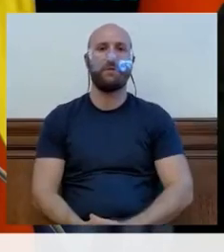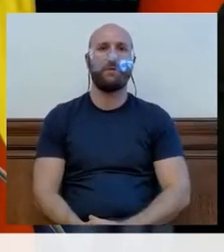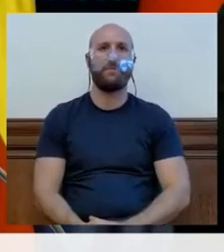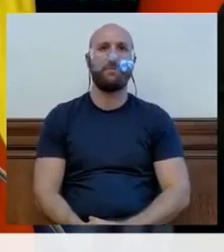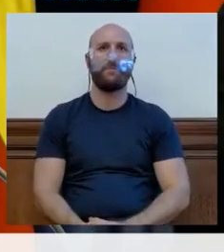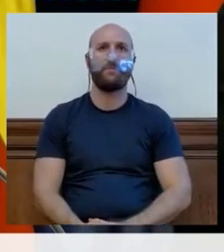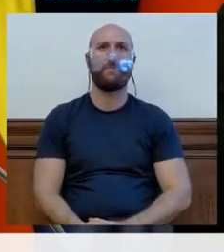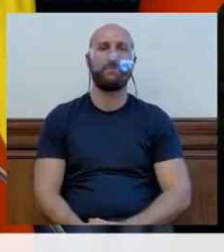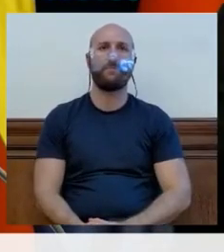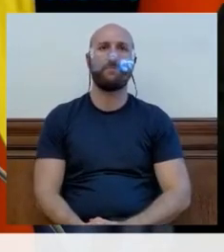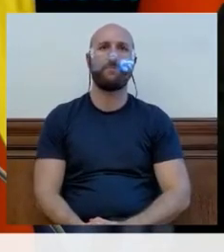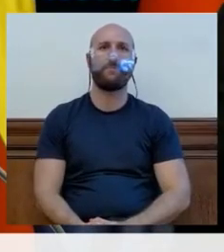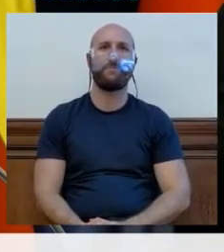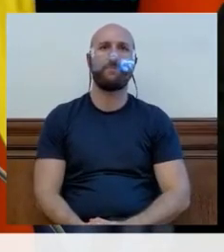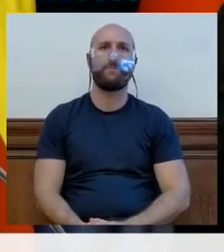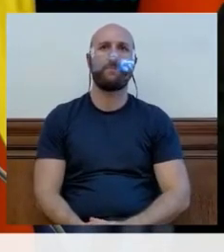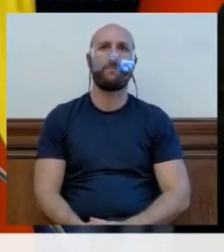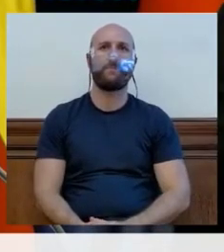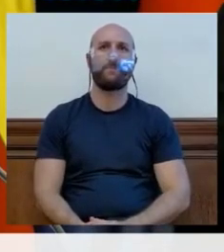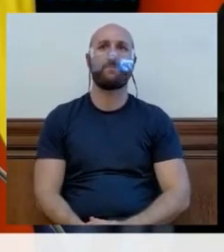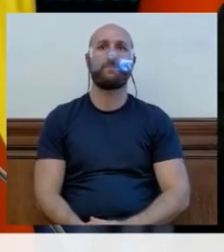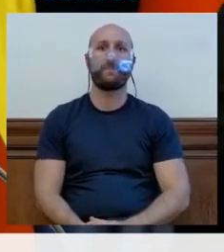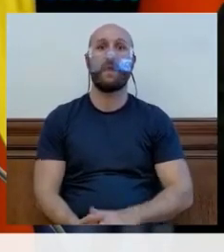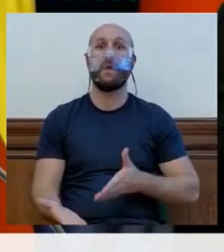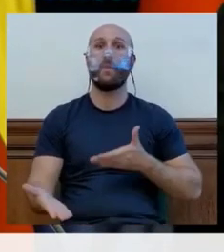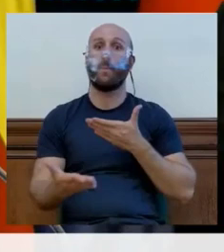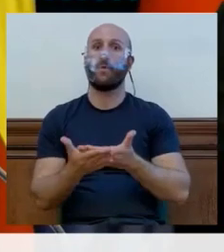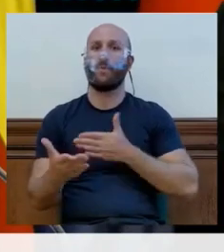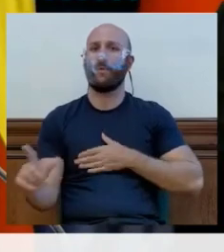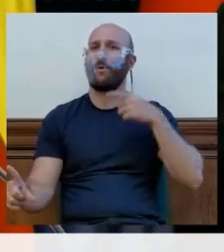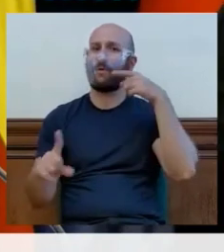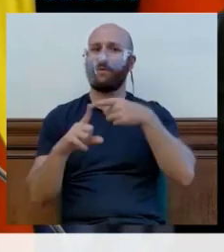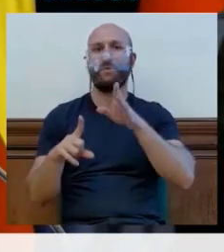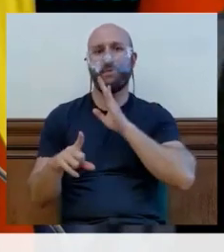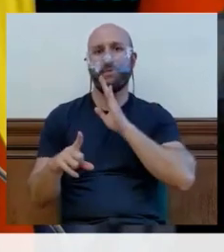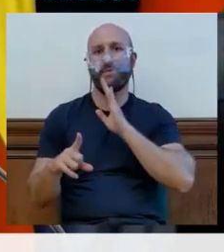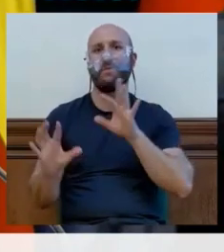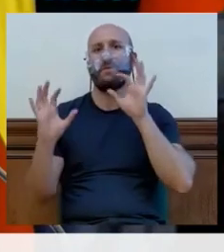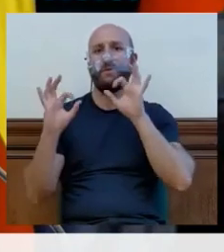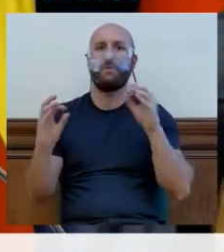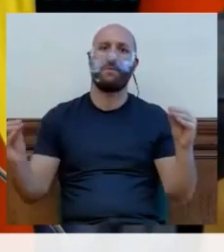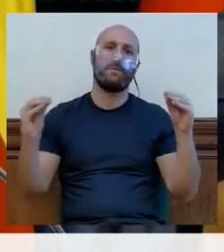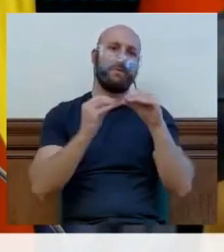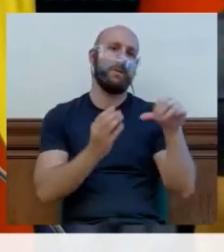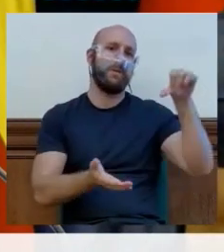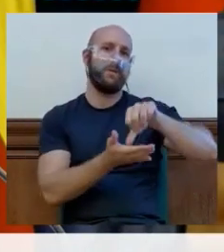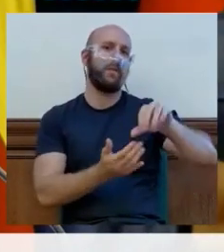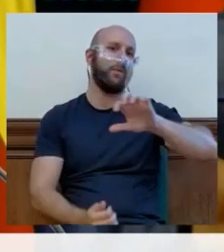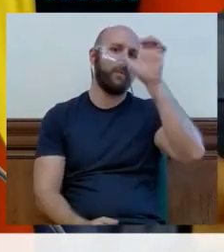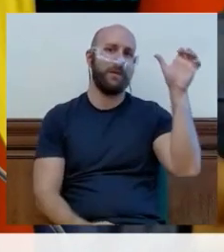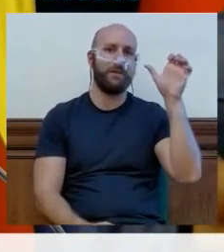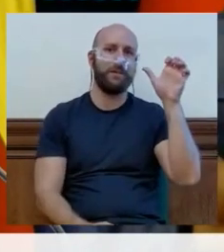Básicamente este es el espíritu de la moción, alinearnos con las principales ciudades europeas,